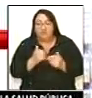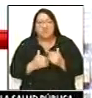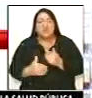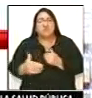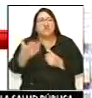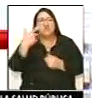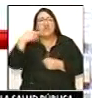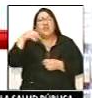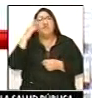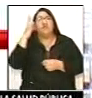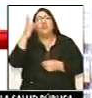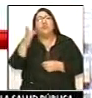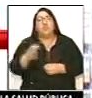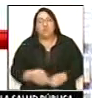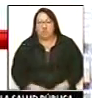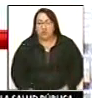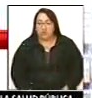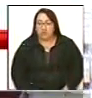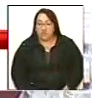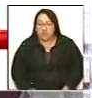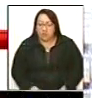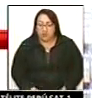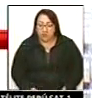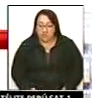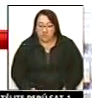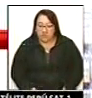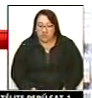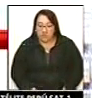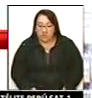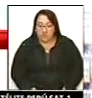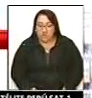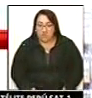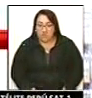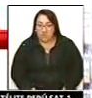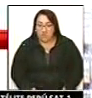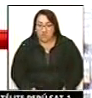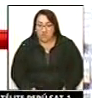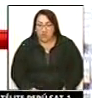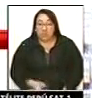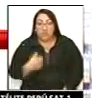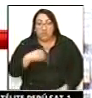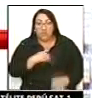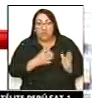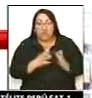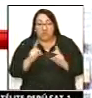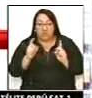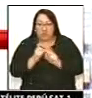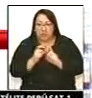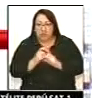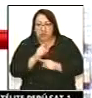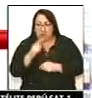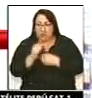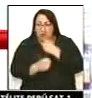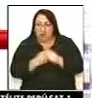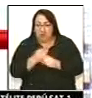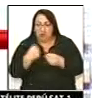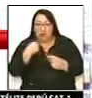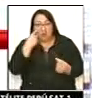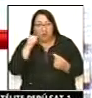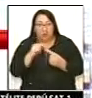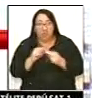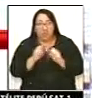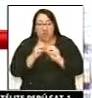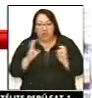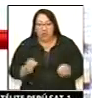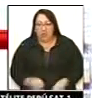proyecta en el tiempo. Y por eso es que nosotros planteemos que tenga un término y que cada año tengan objetivos